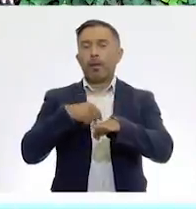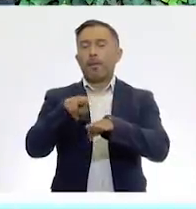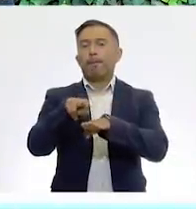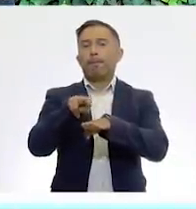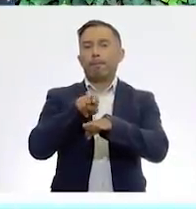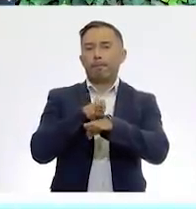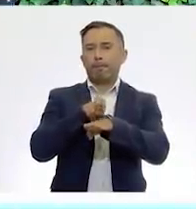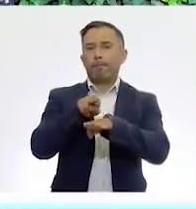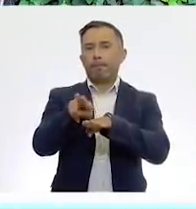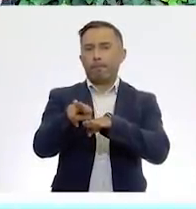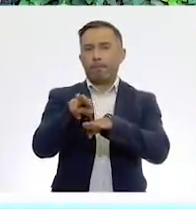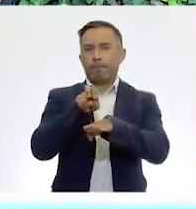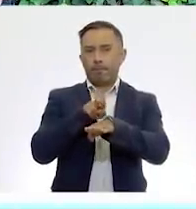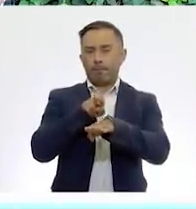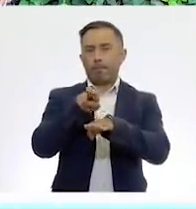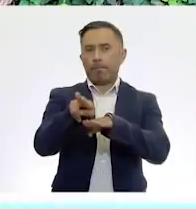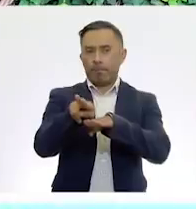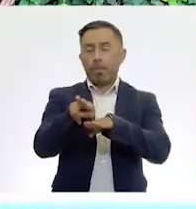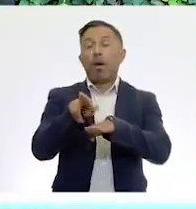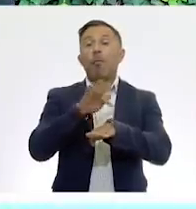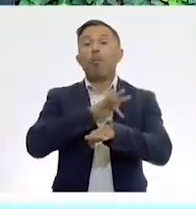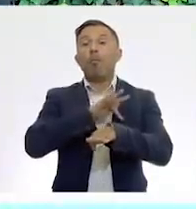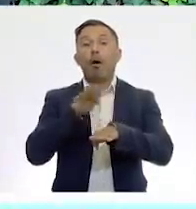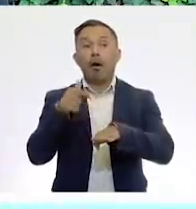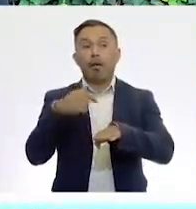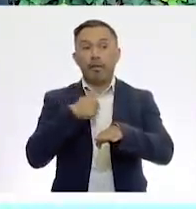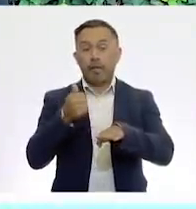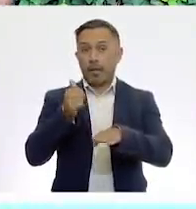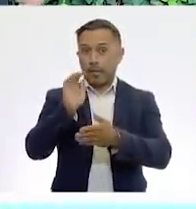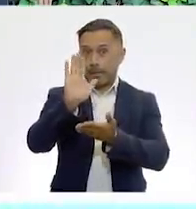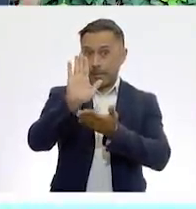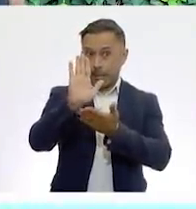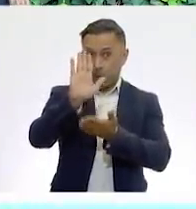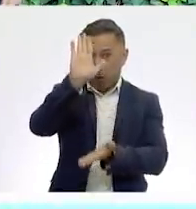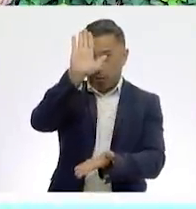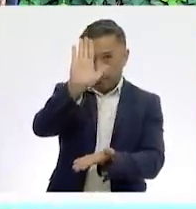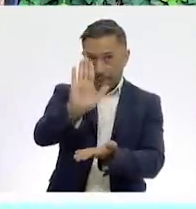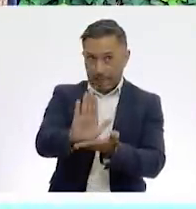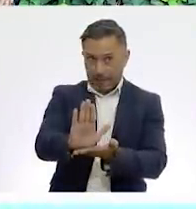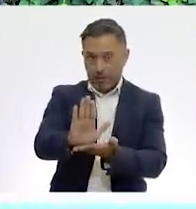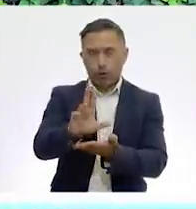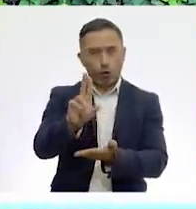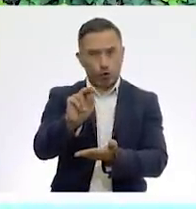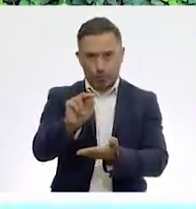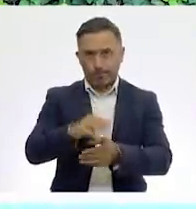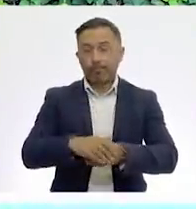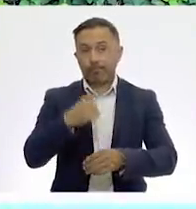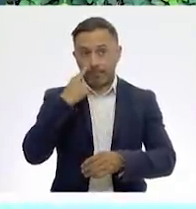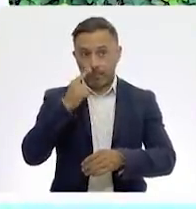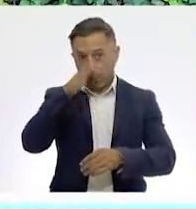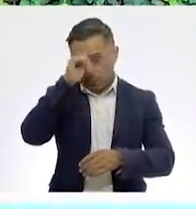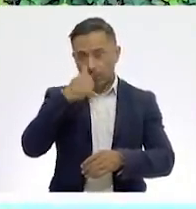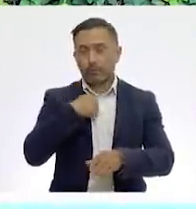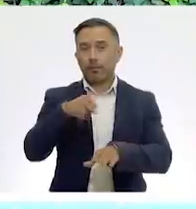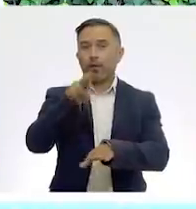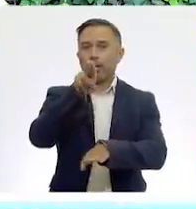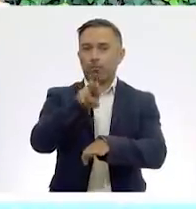piernas, tratando de evitar que nuestros talones peguen en el suelo. ¿Sí? Nos acostamos,